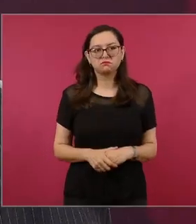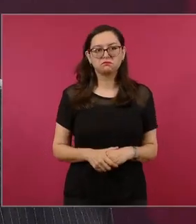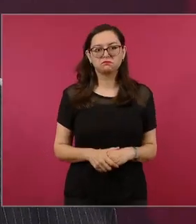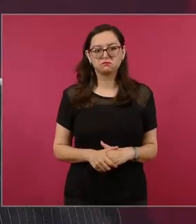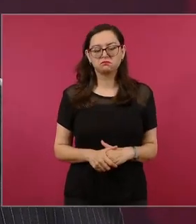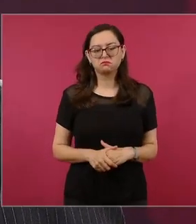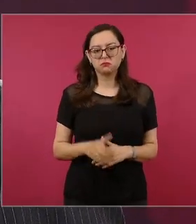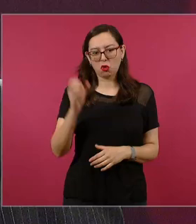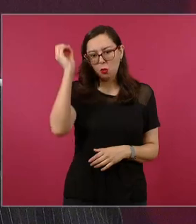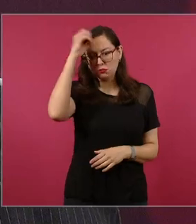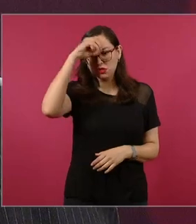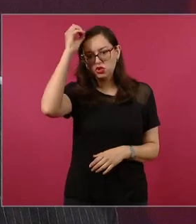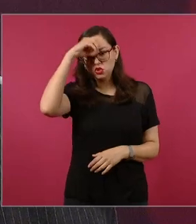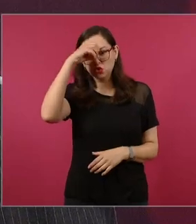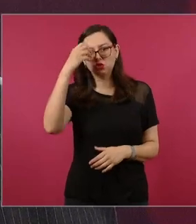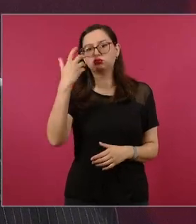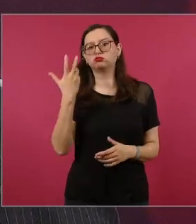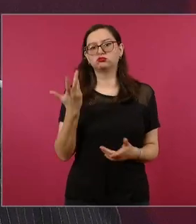puntos de vista,